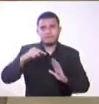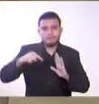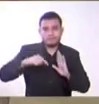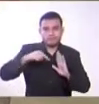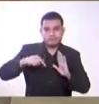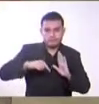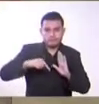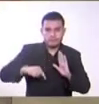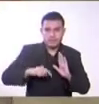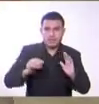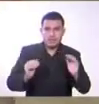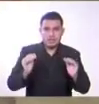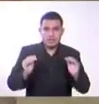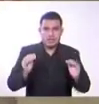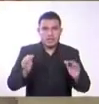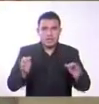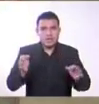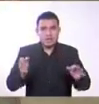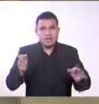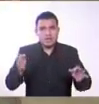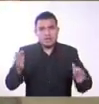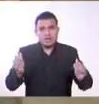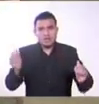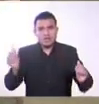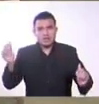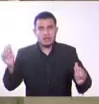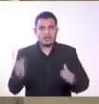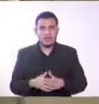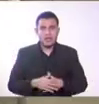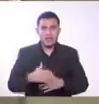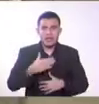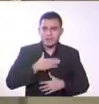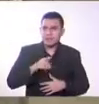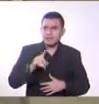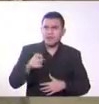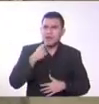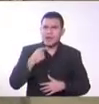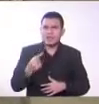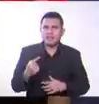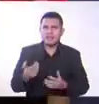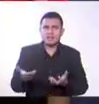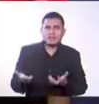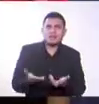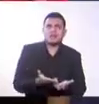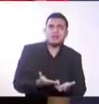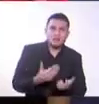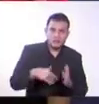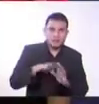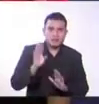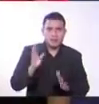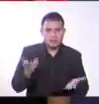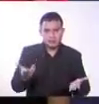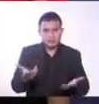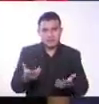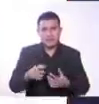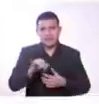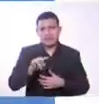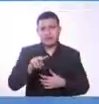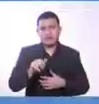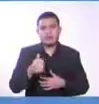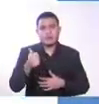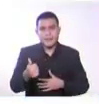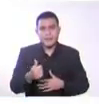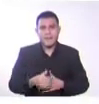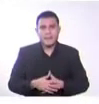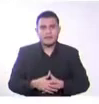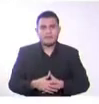las desigualdades. Entonces me surge la pregunta, Candy, ¿a quién afecta más relativamente el IVA? Muy bien.